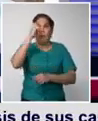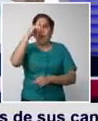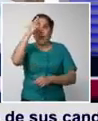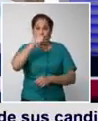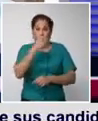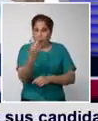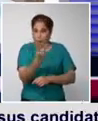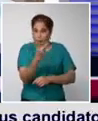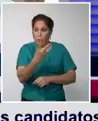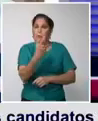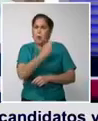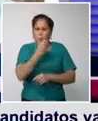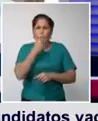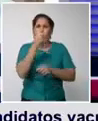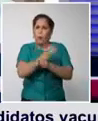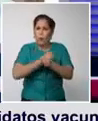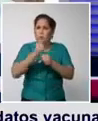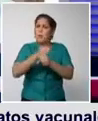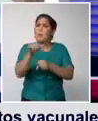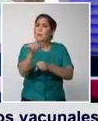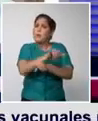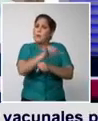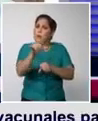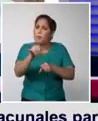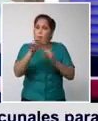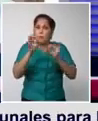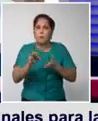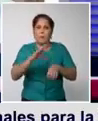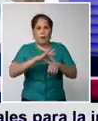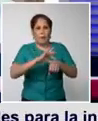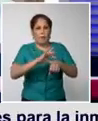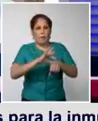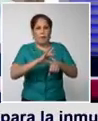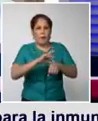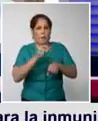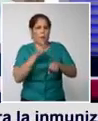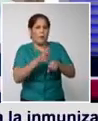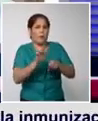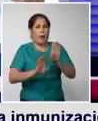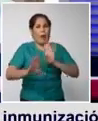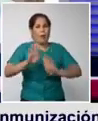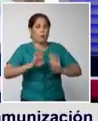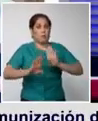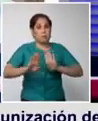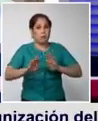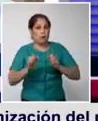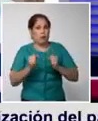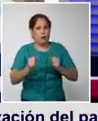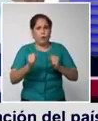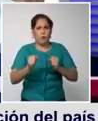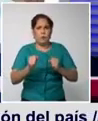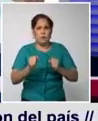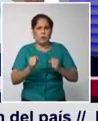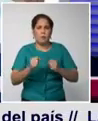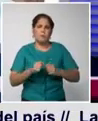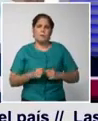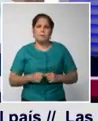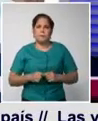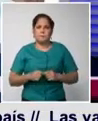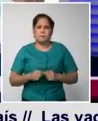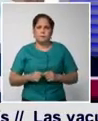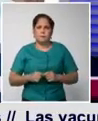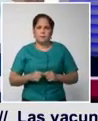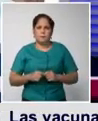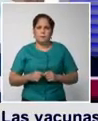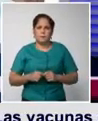pueden ser utilizados también para reforzar la inmunidad, la respuesta inmunológica en